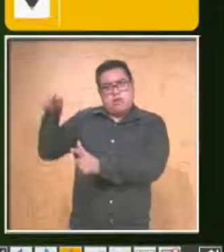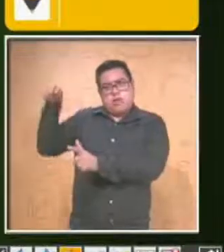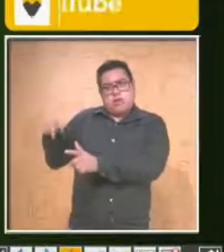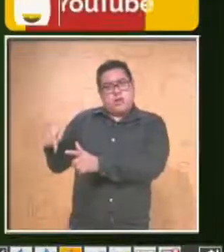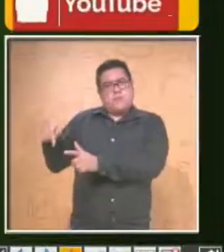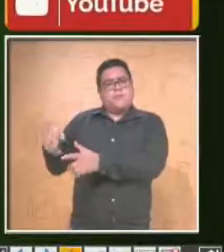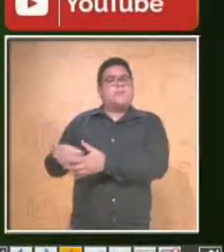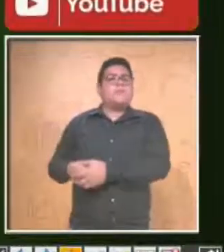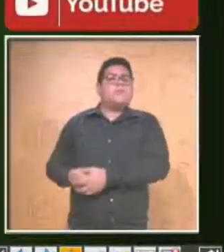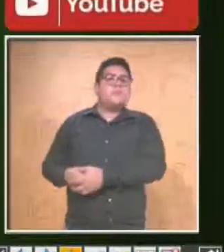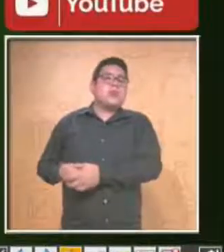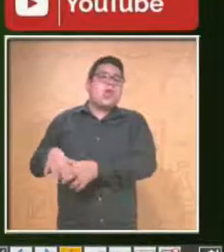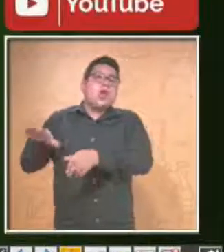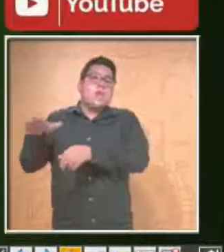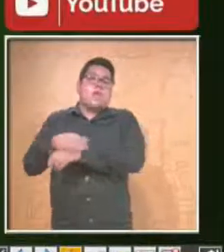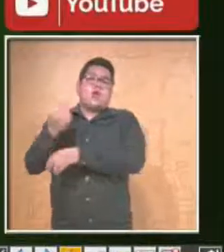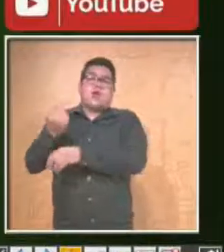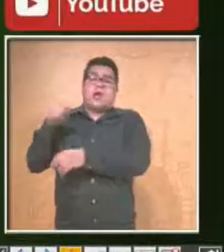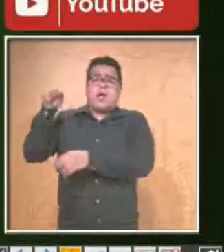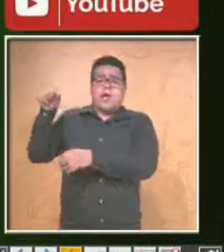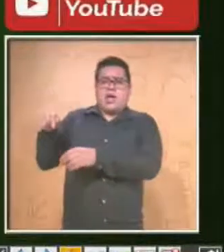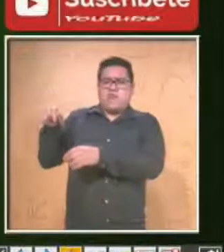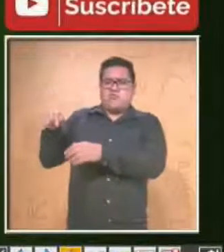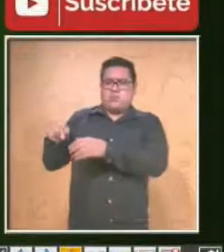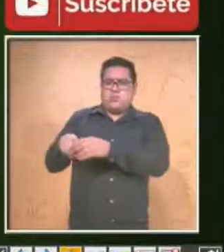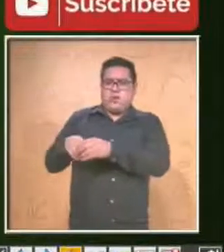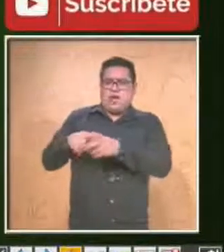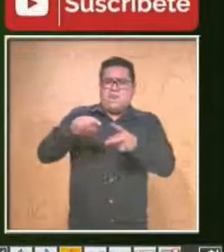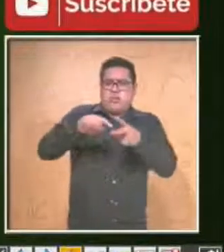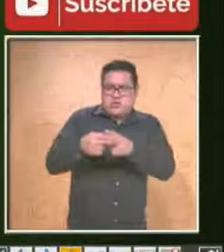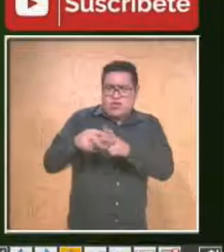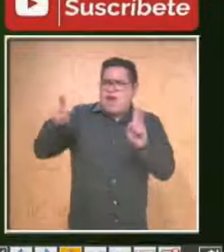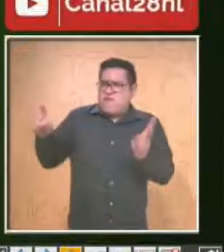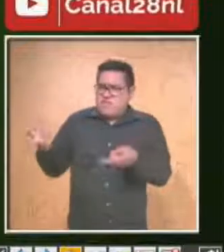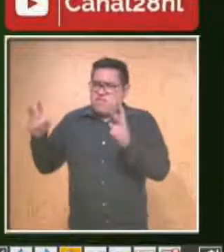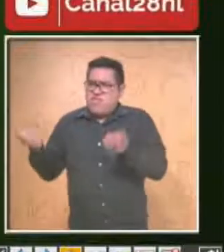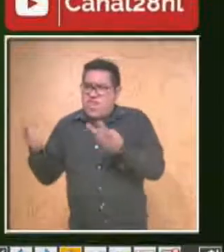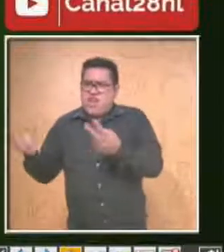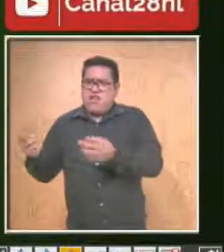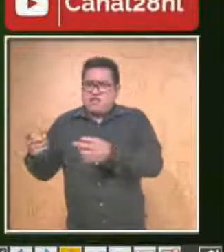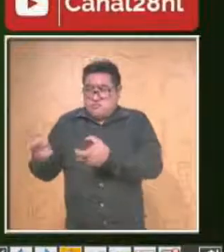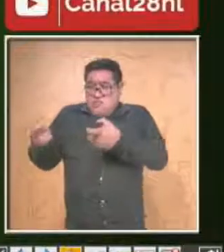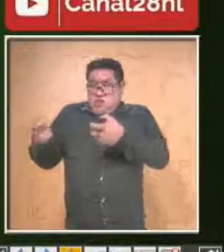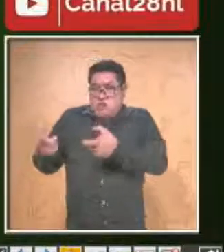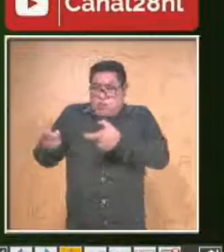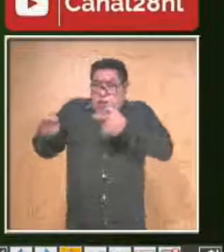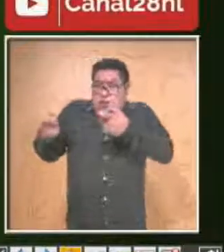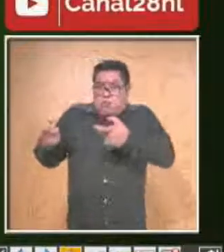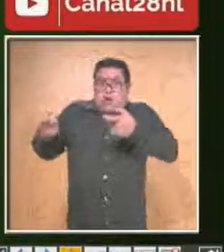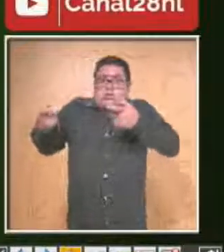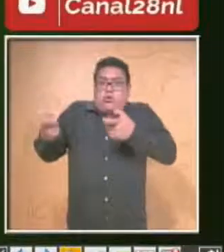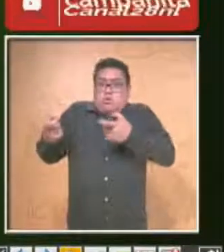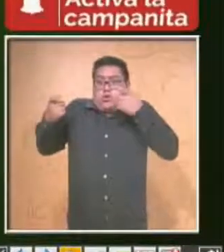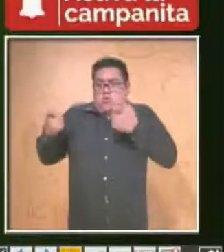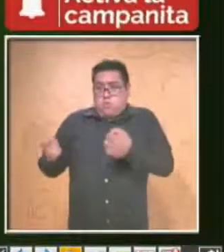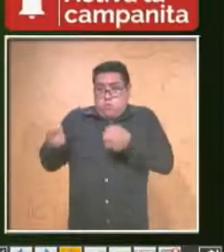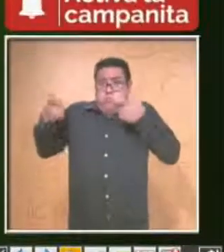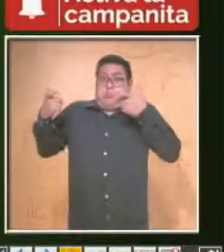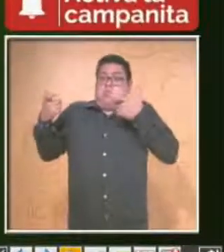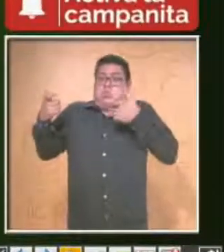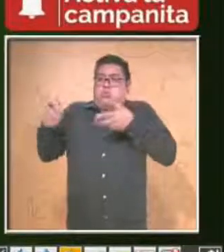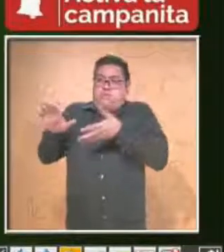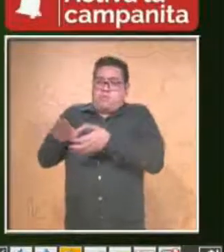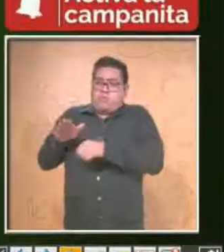por dejar el estrato más bajo social que existe para brincar al siguiente estrato que es el